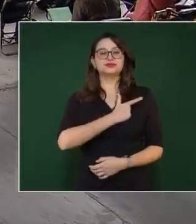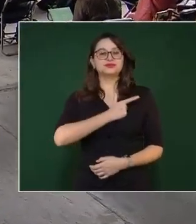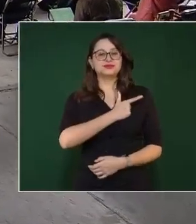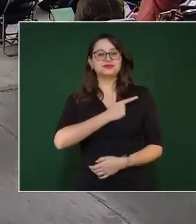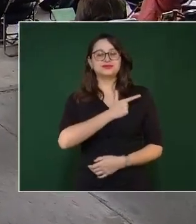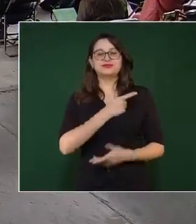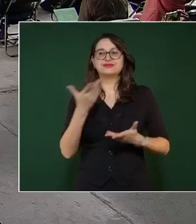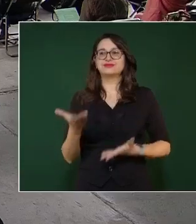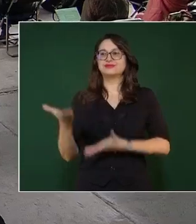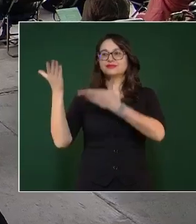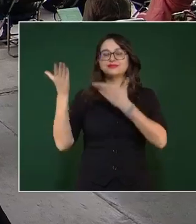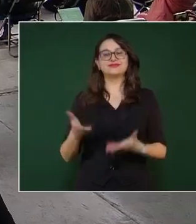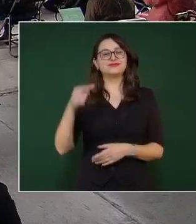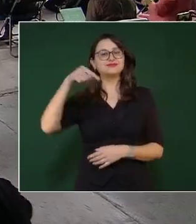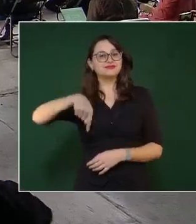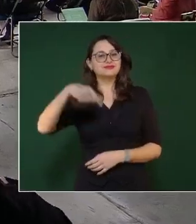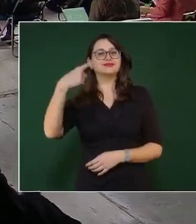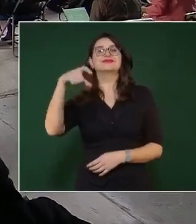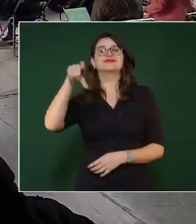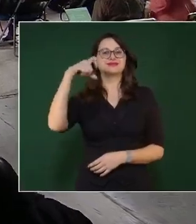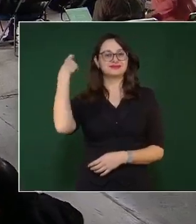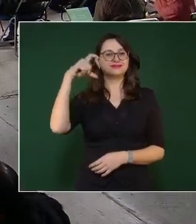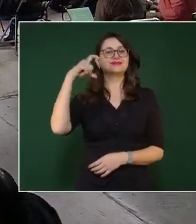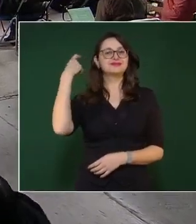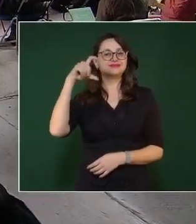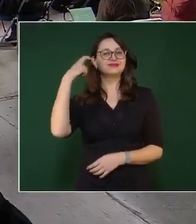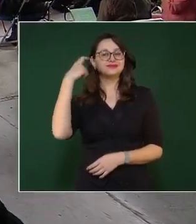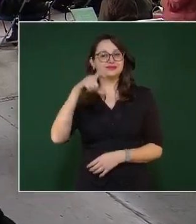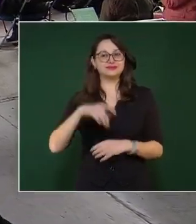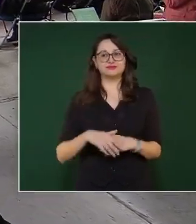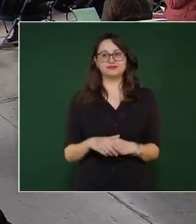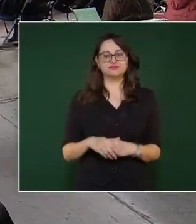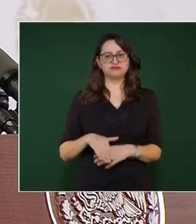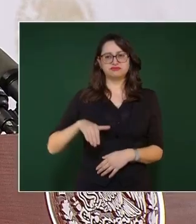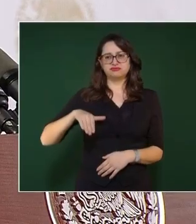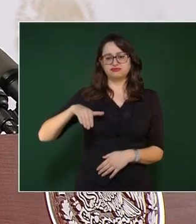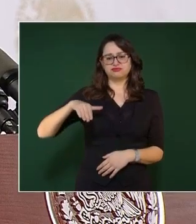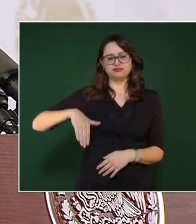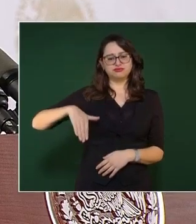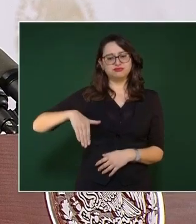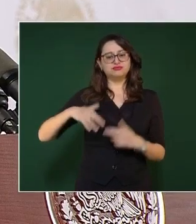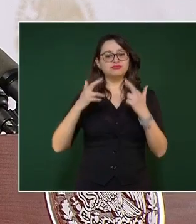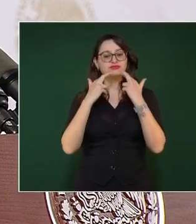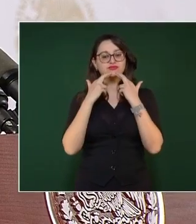Acabamos de terminar la reunión de seguridad,